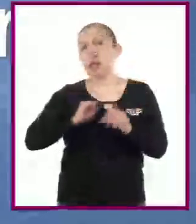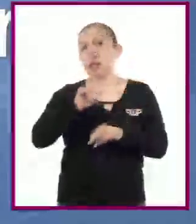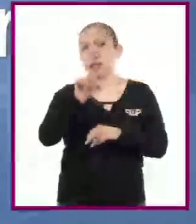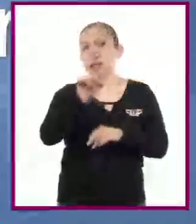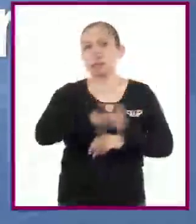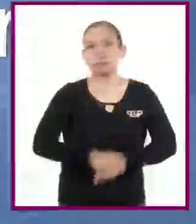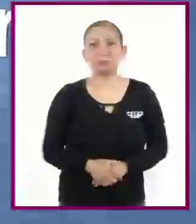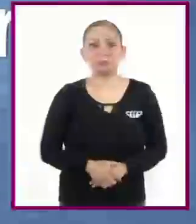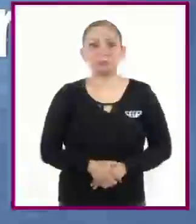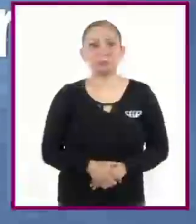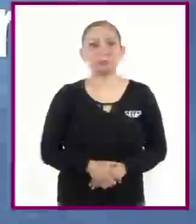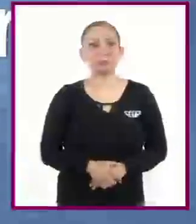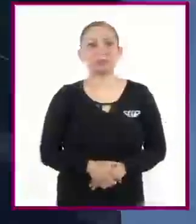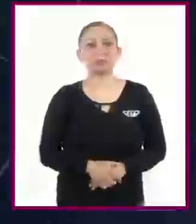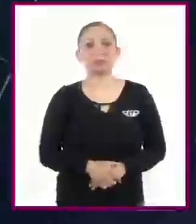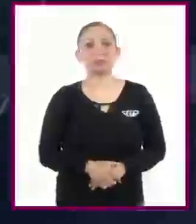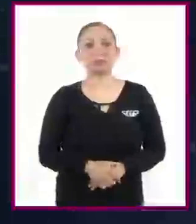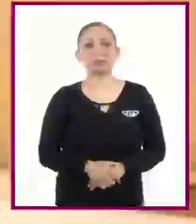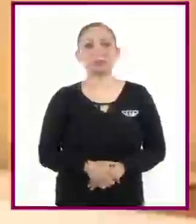XX.